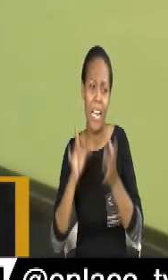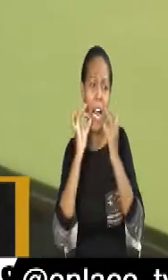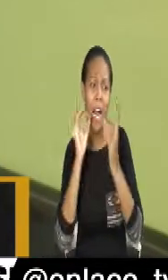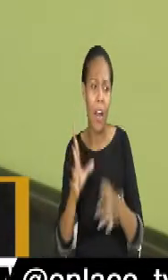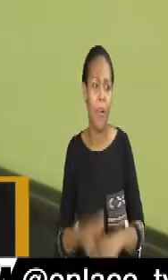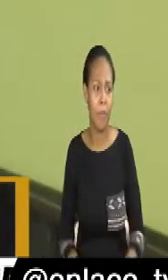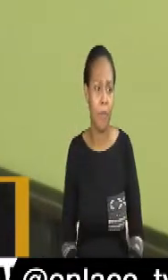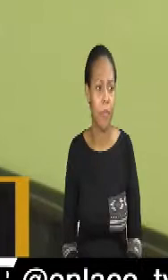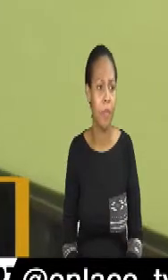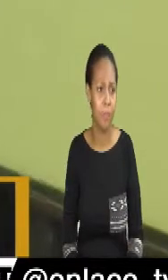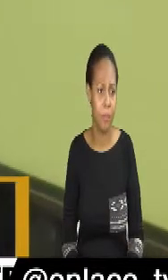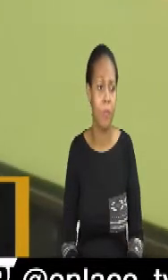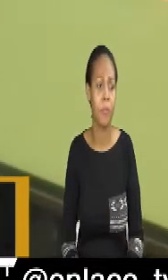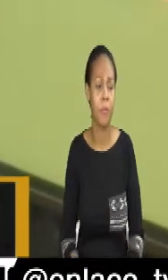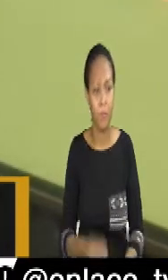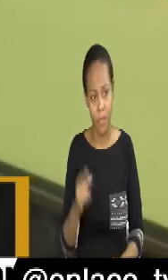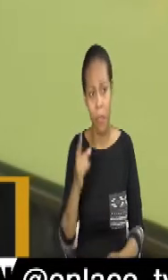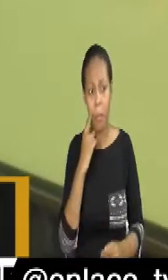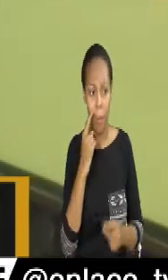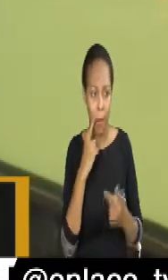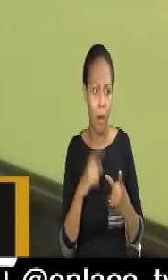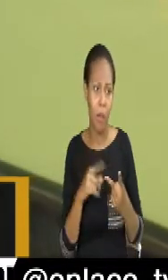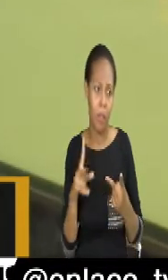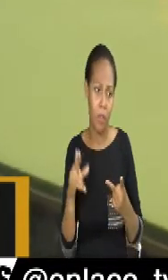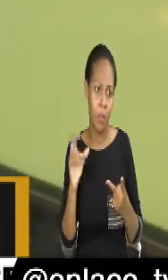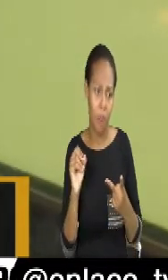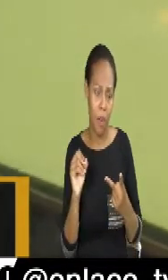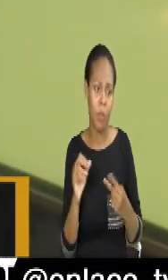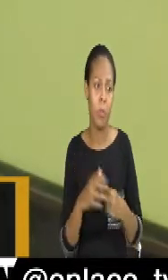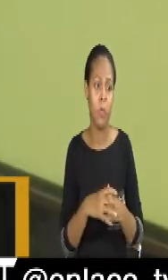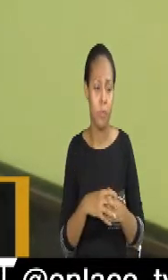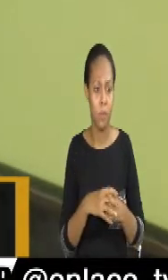mi papá y mi hermano, las demás personas no sé.